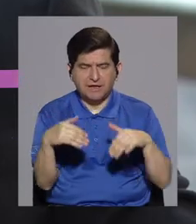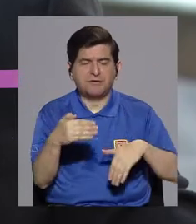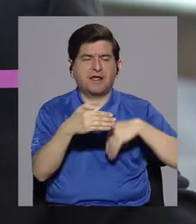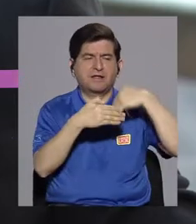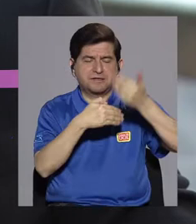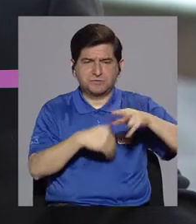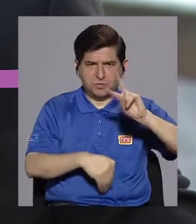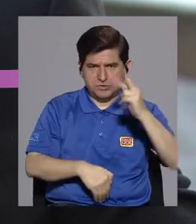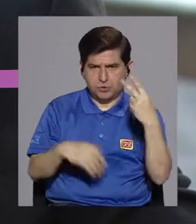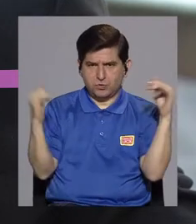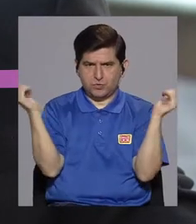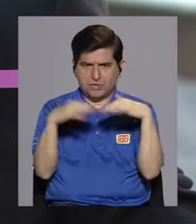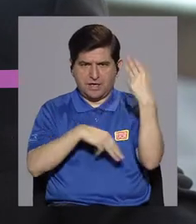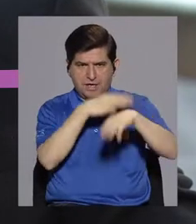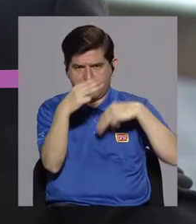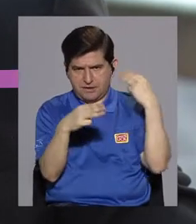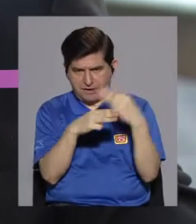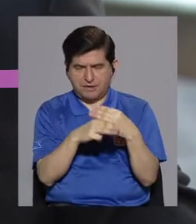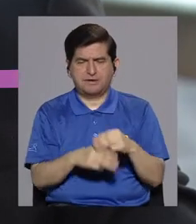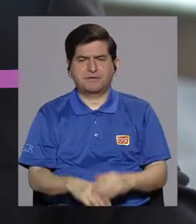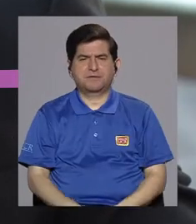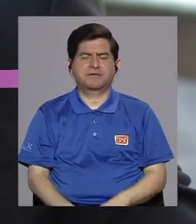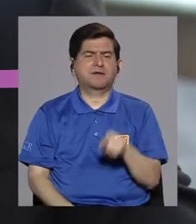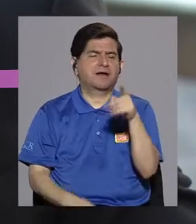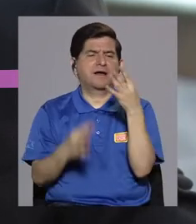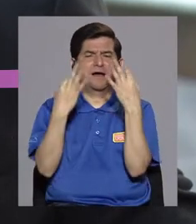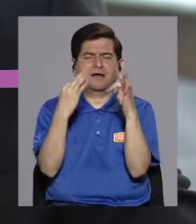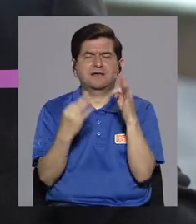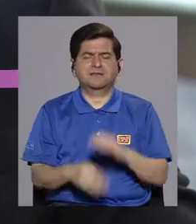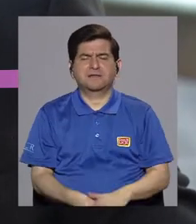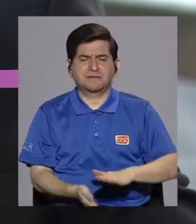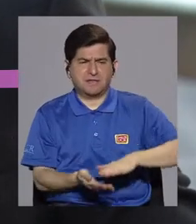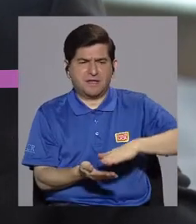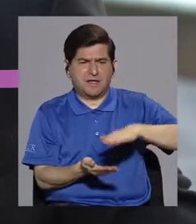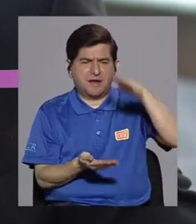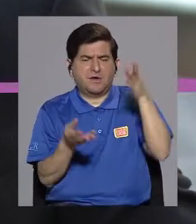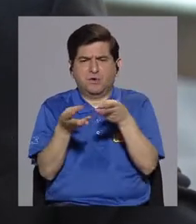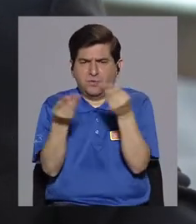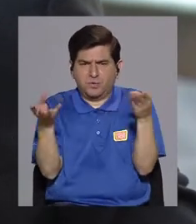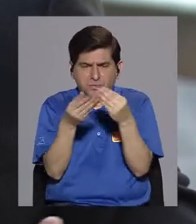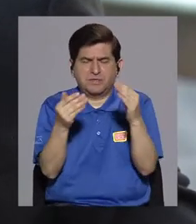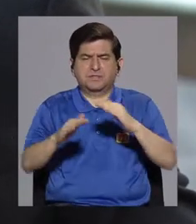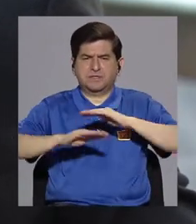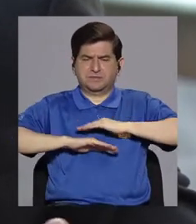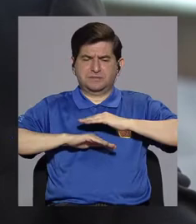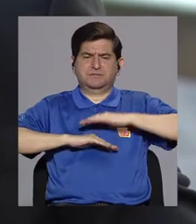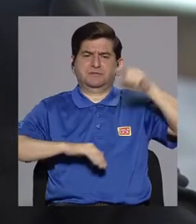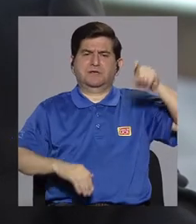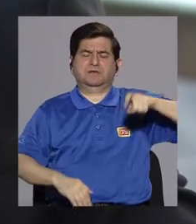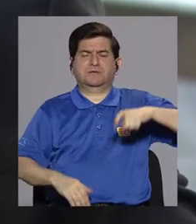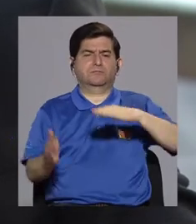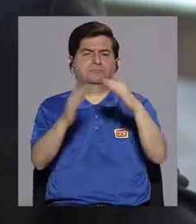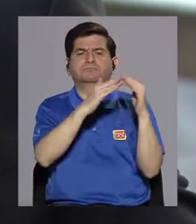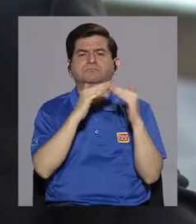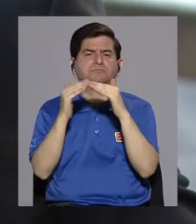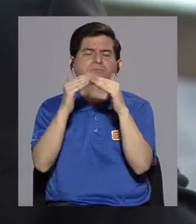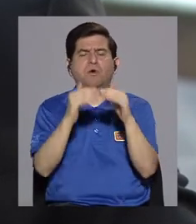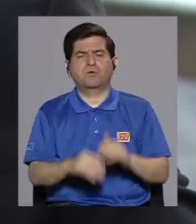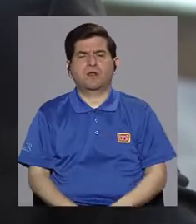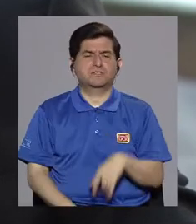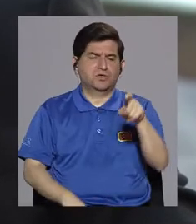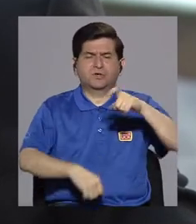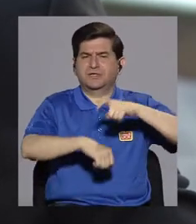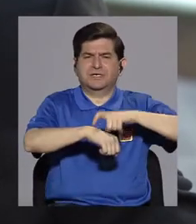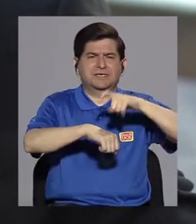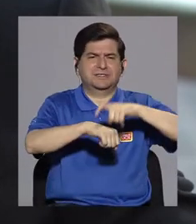post-segunda guerra mundial, buscando, digamos, incrementar sus niveles de producción para satisfacer las necesidades de una población que había